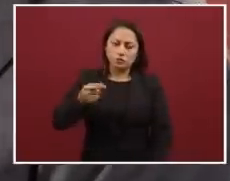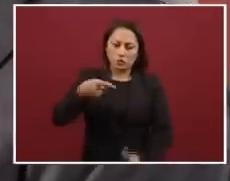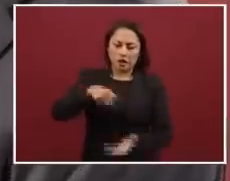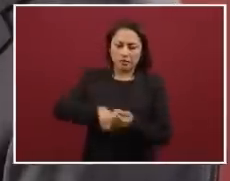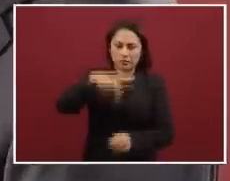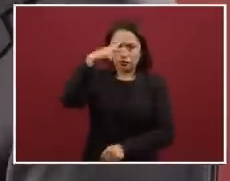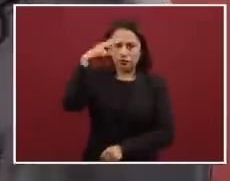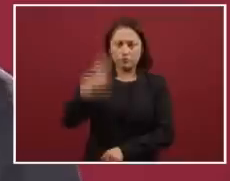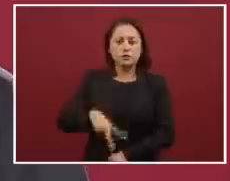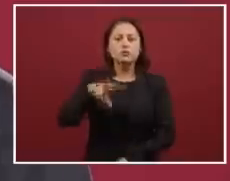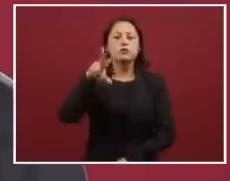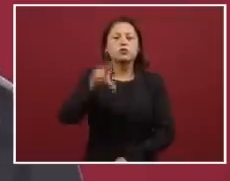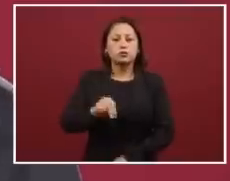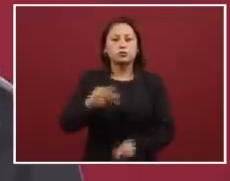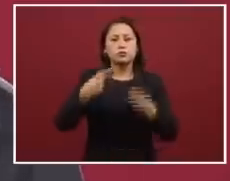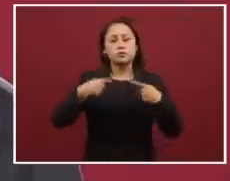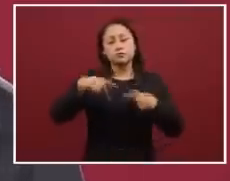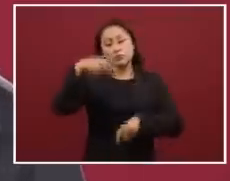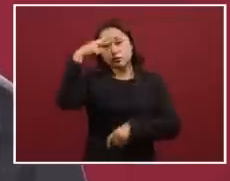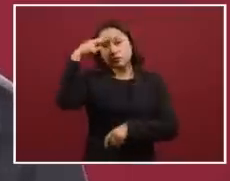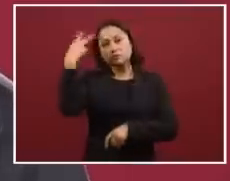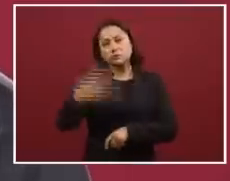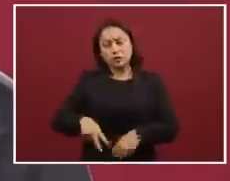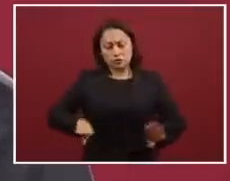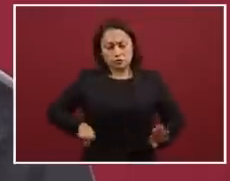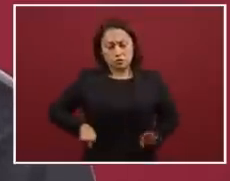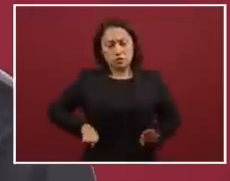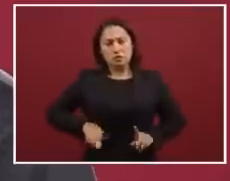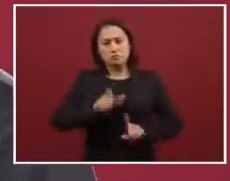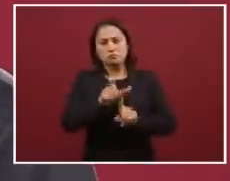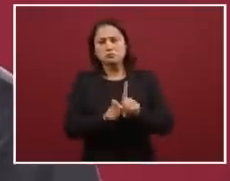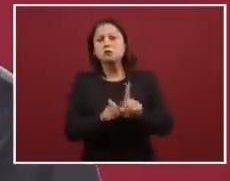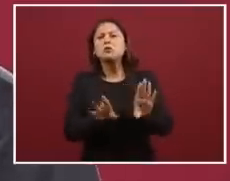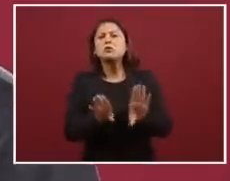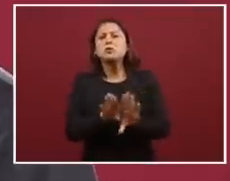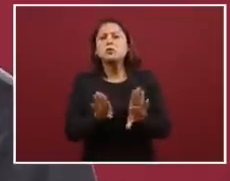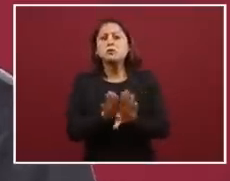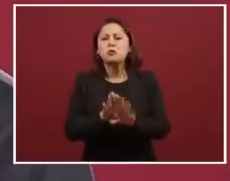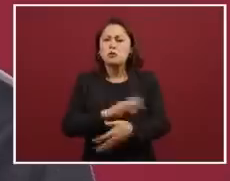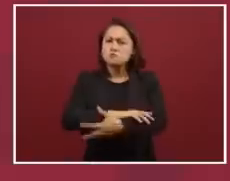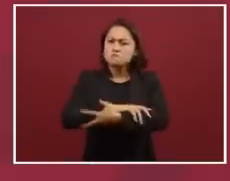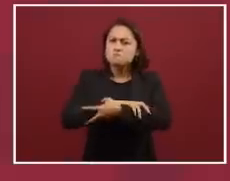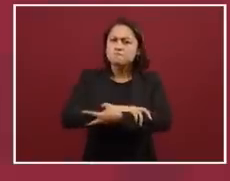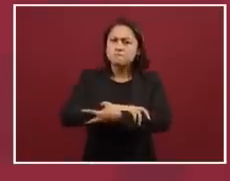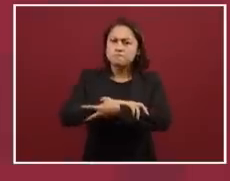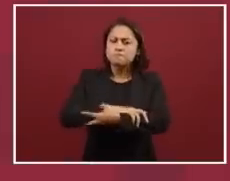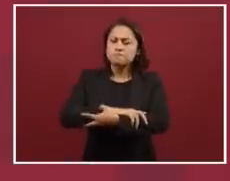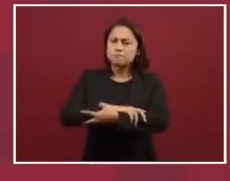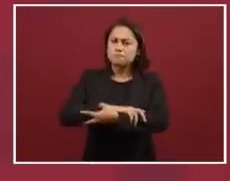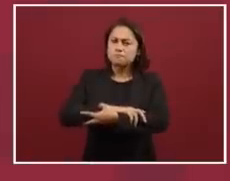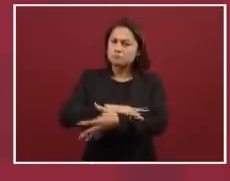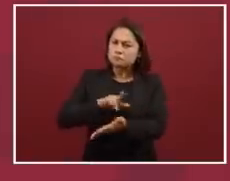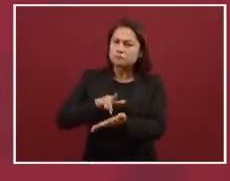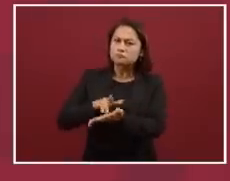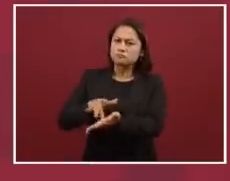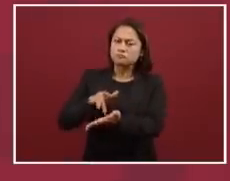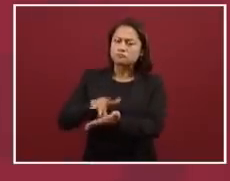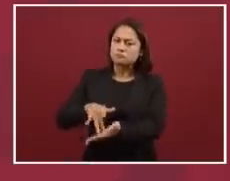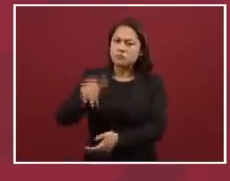siempre nos hemos caracterizado por ser muy solidarios con